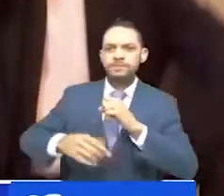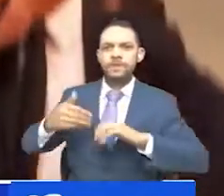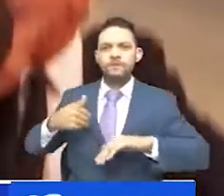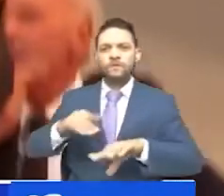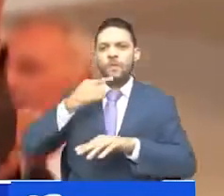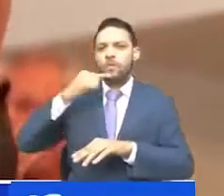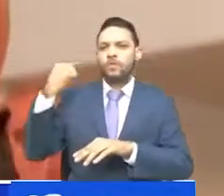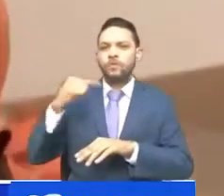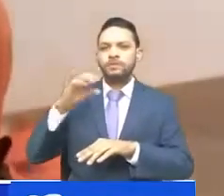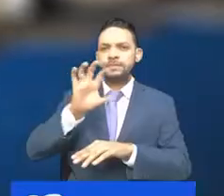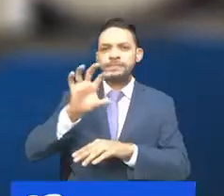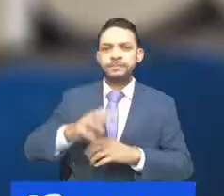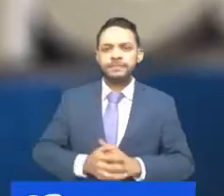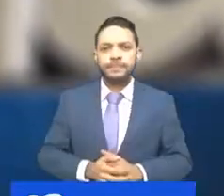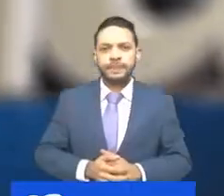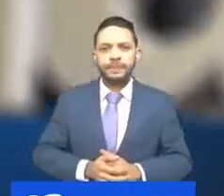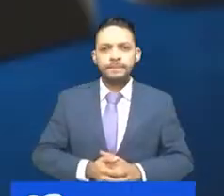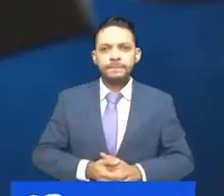a Rusia.